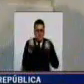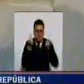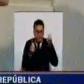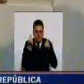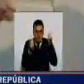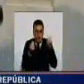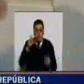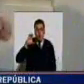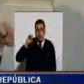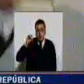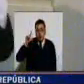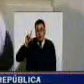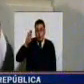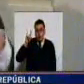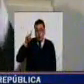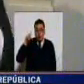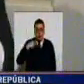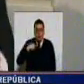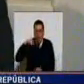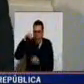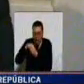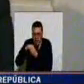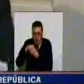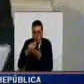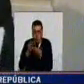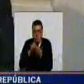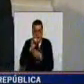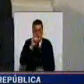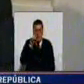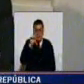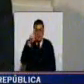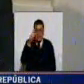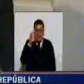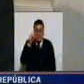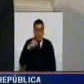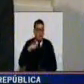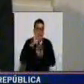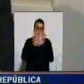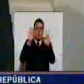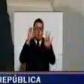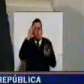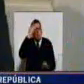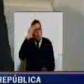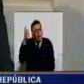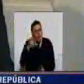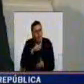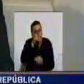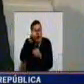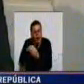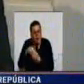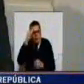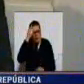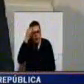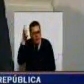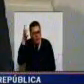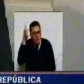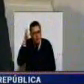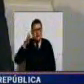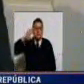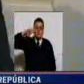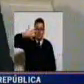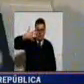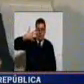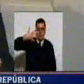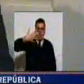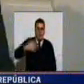cuando Colbún anunció que no iba a meterse a comprar a Isagen. ¿Y por qué? Este es el quinto